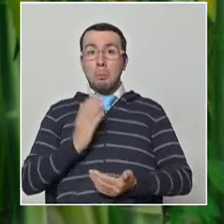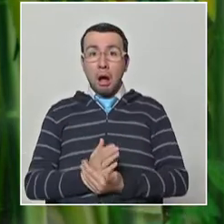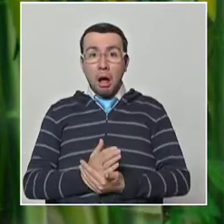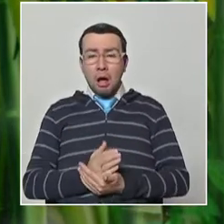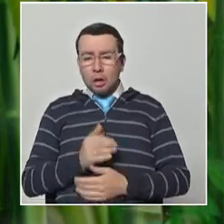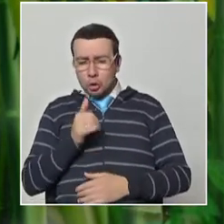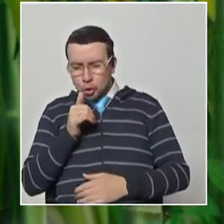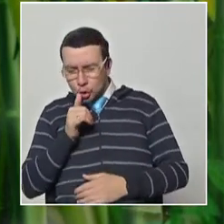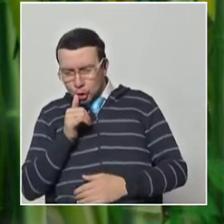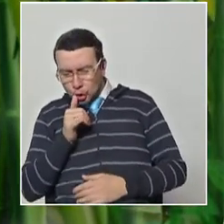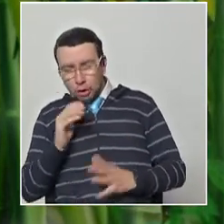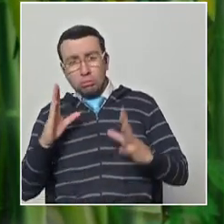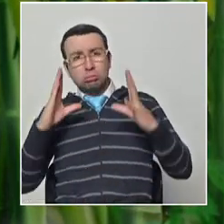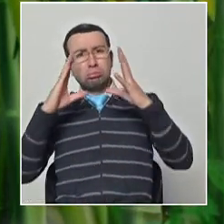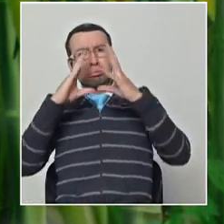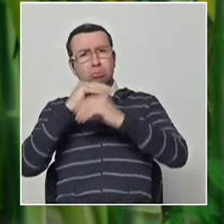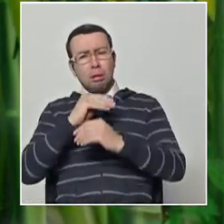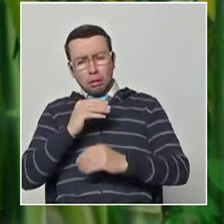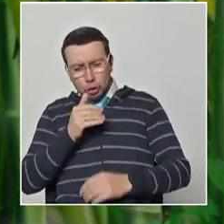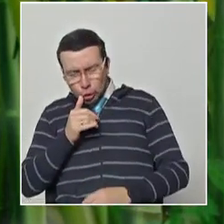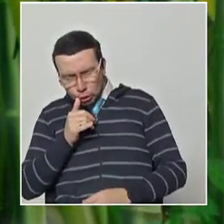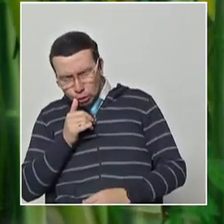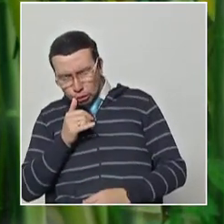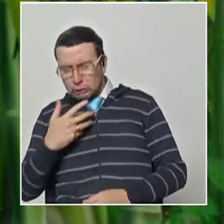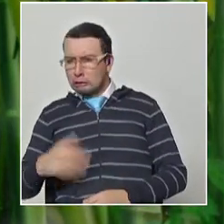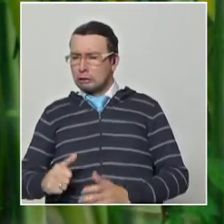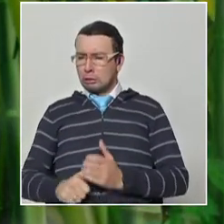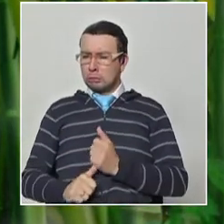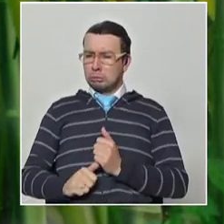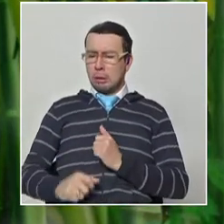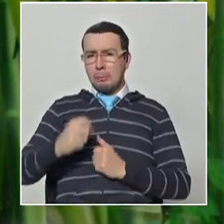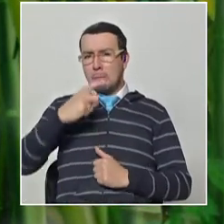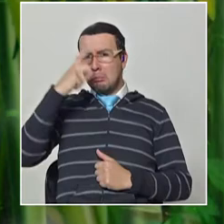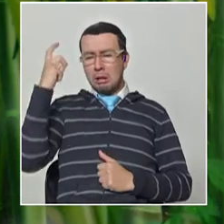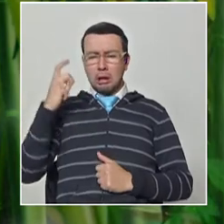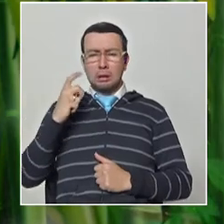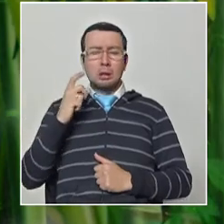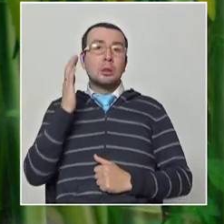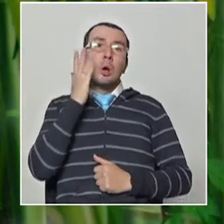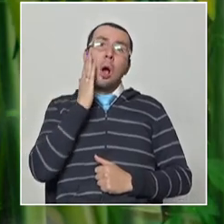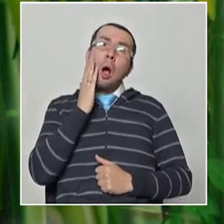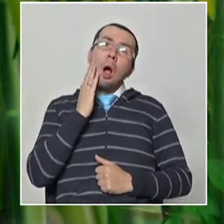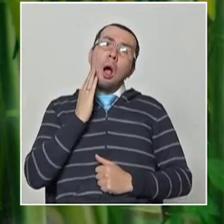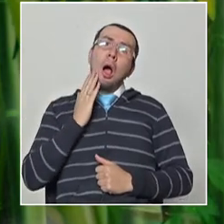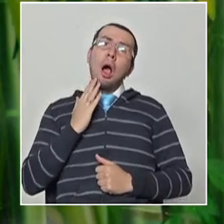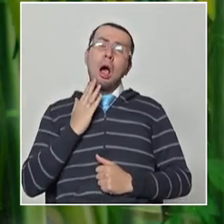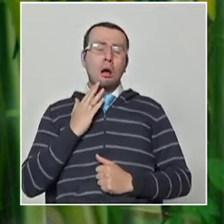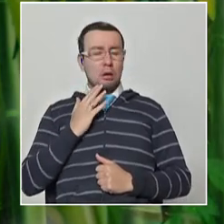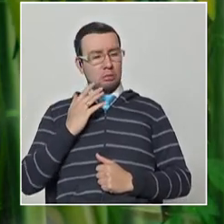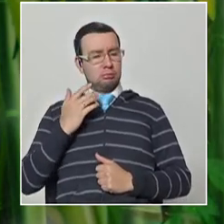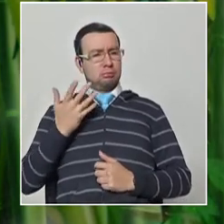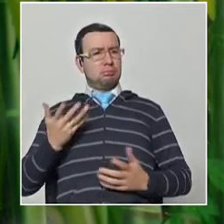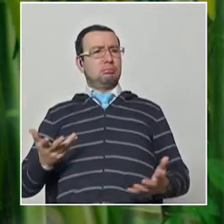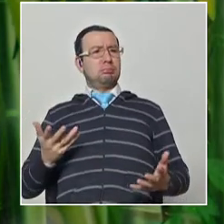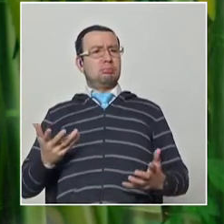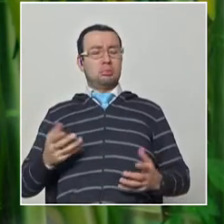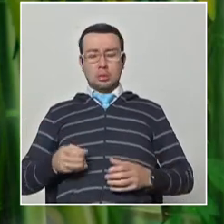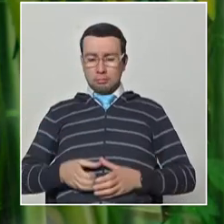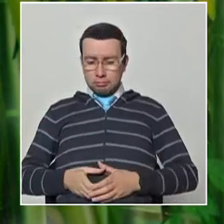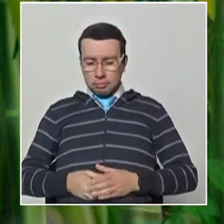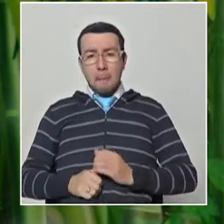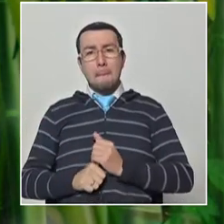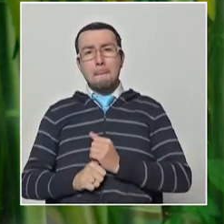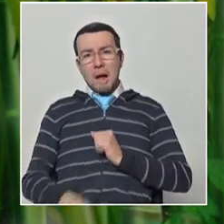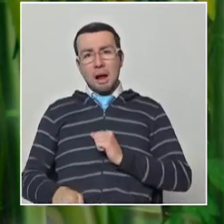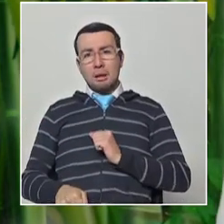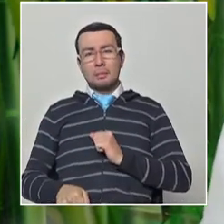oscuro dando el cuerpo blanco le pica el cuerpo se puso amarilla y se le perfora la vesícula y la mitad se muere